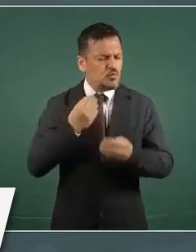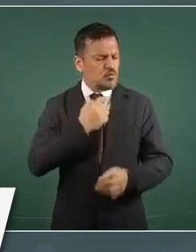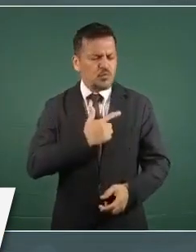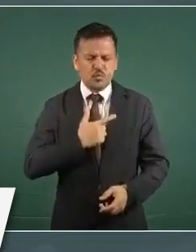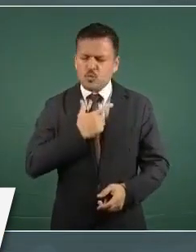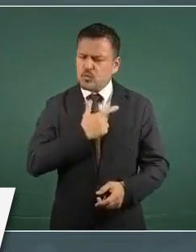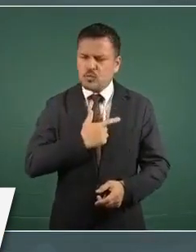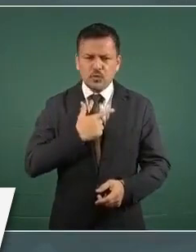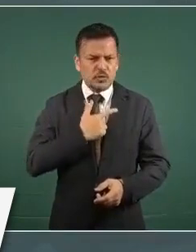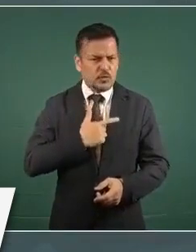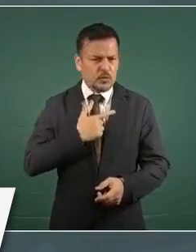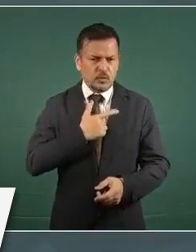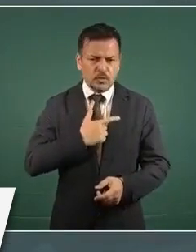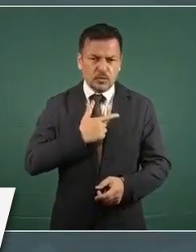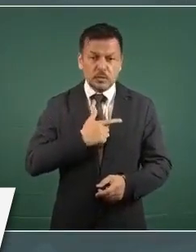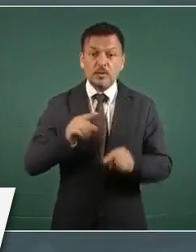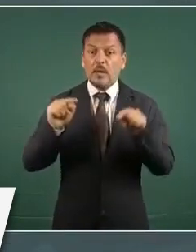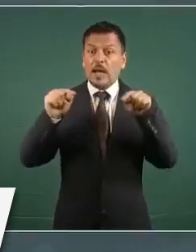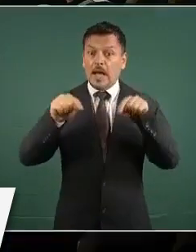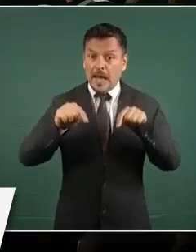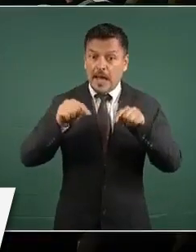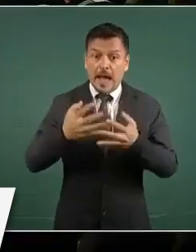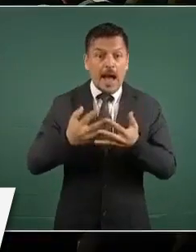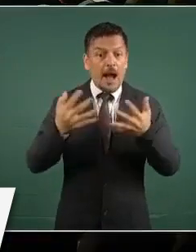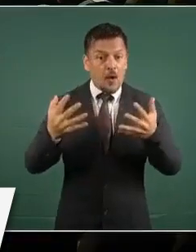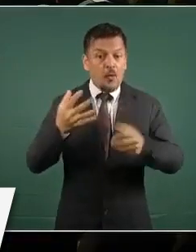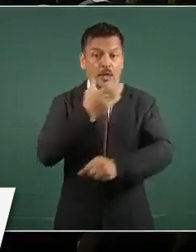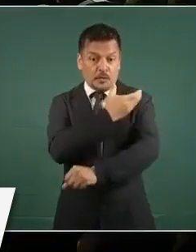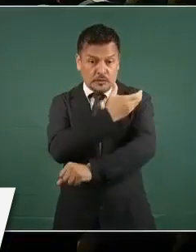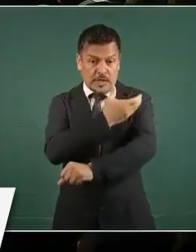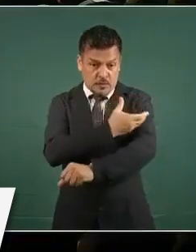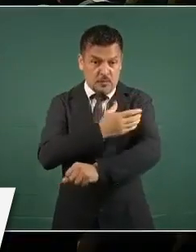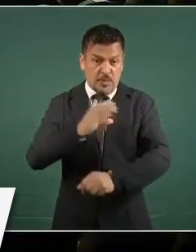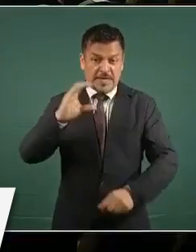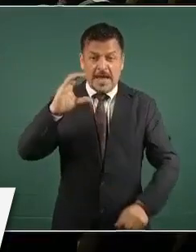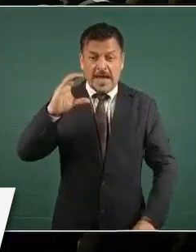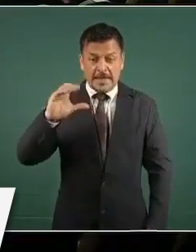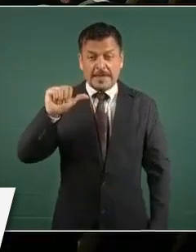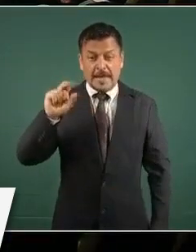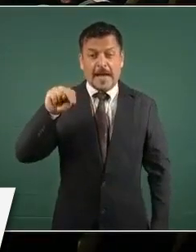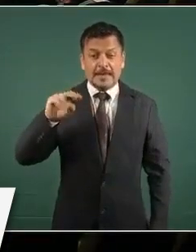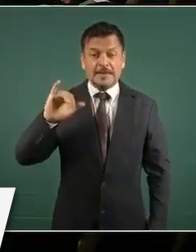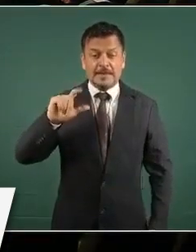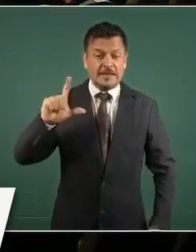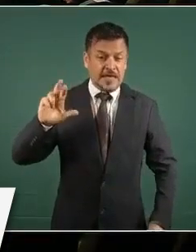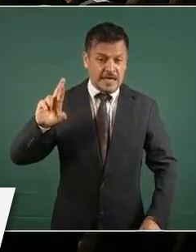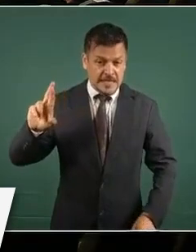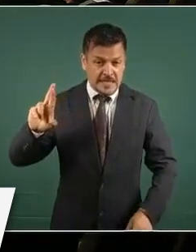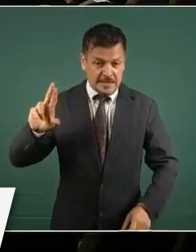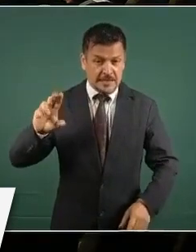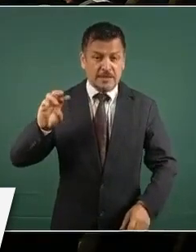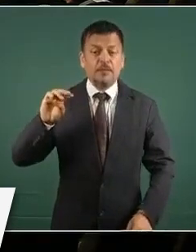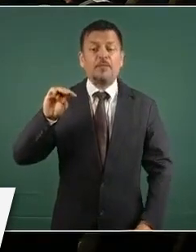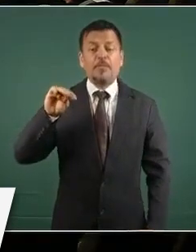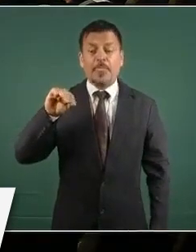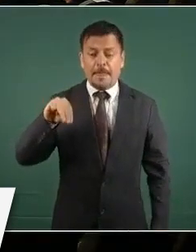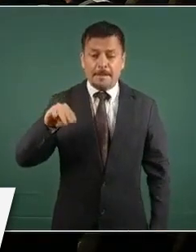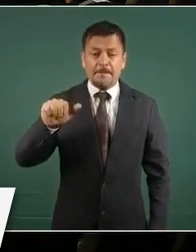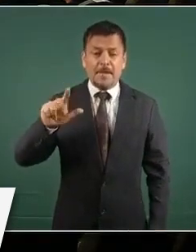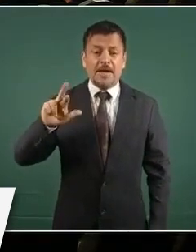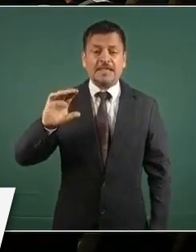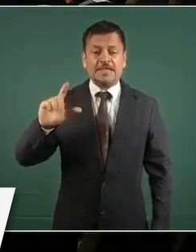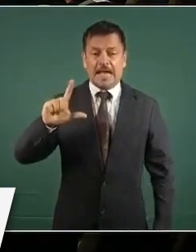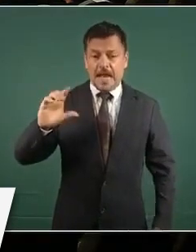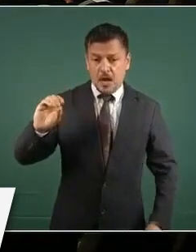presencia del canciller del licenciado marcelo ebrard y gracias por el equipo de